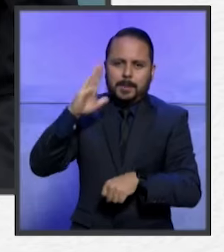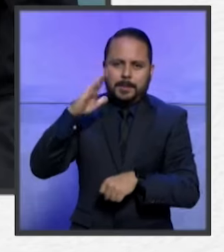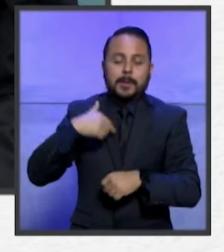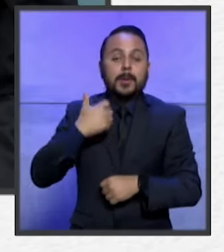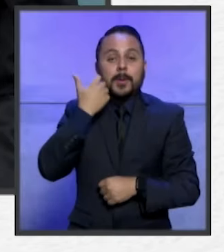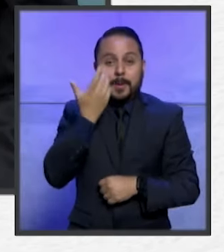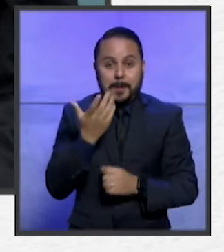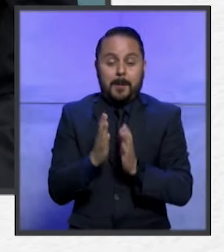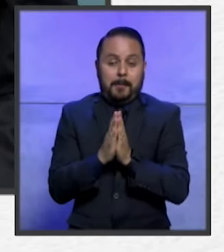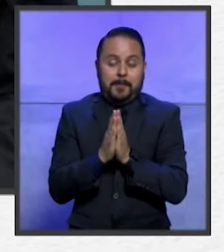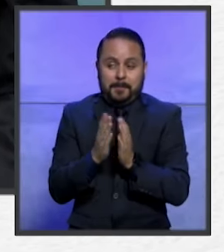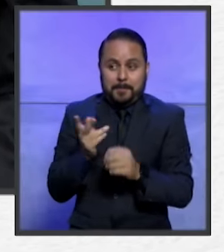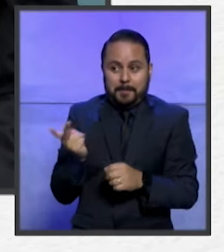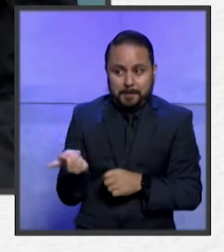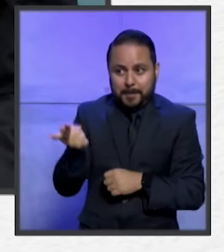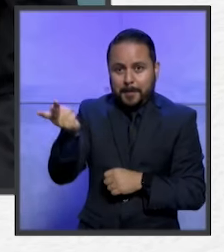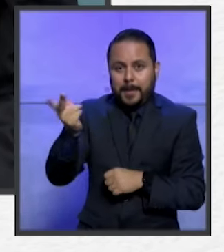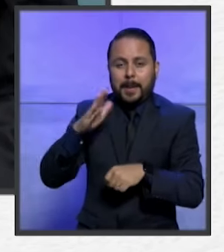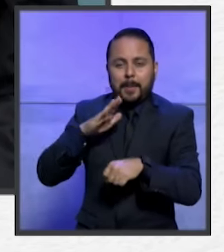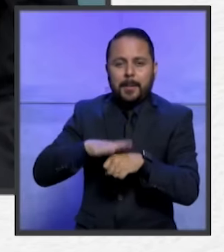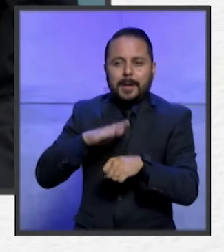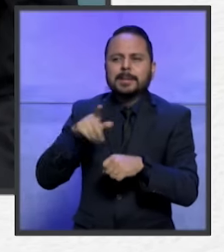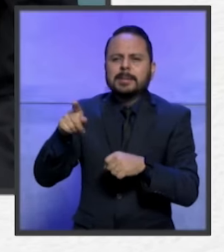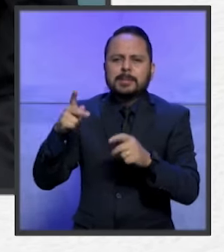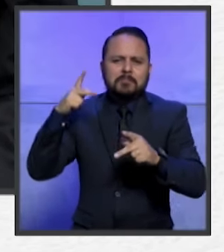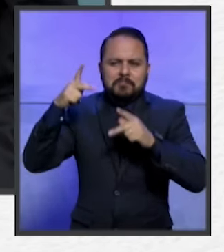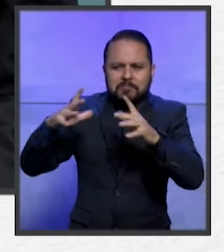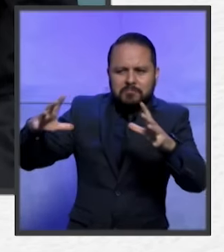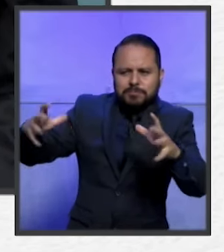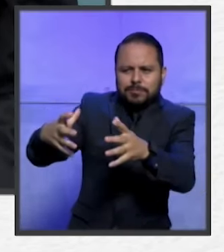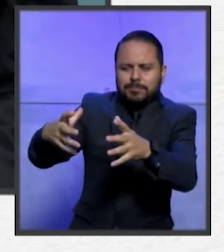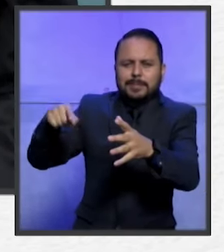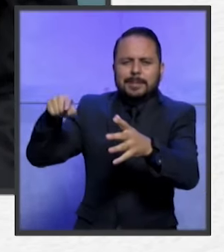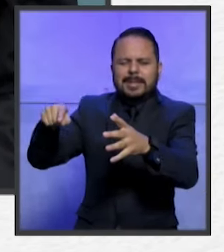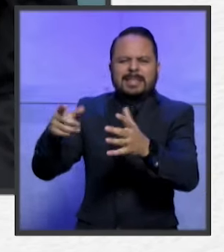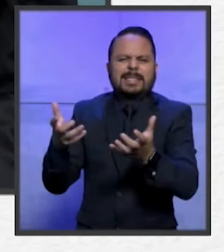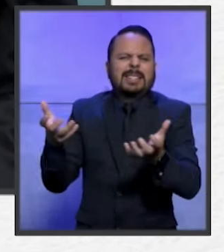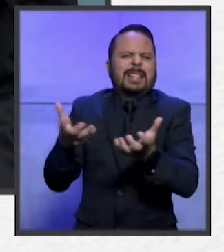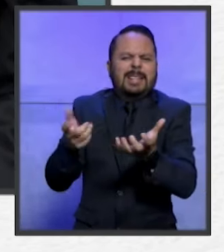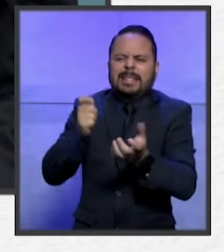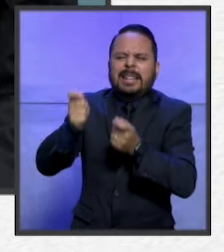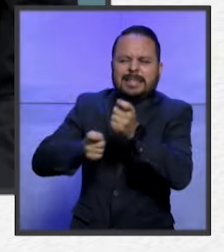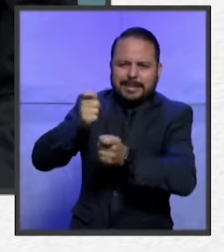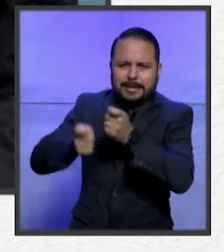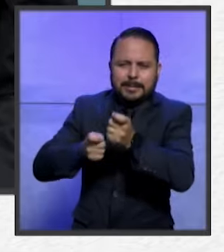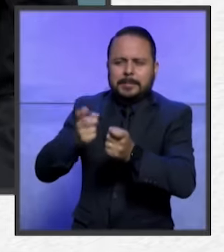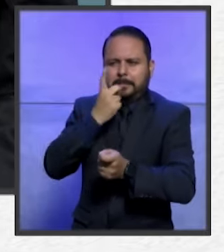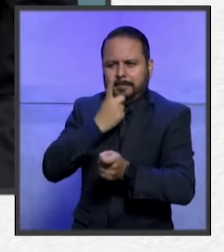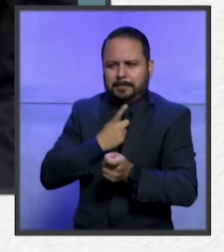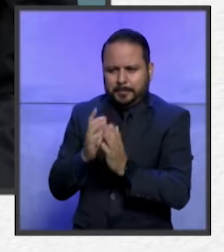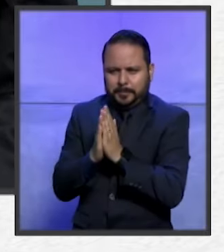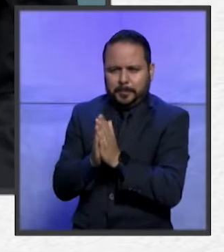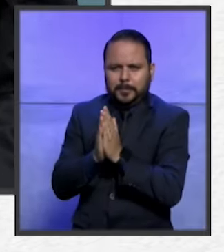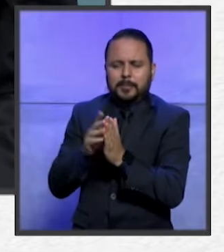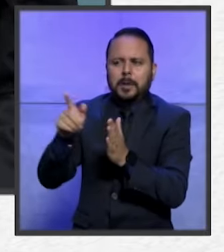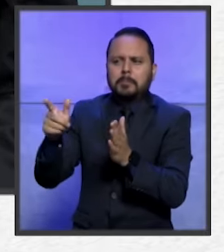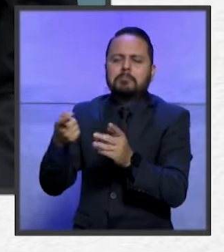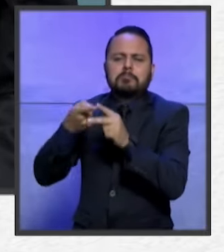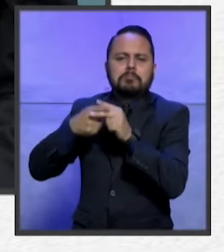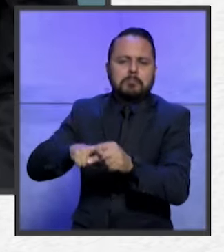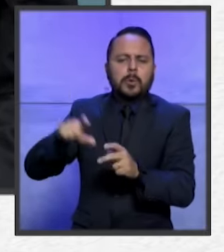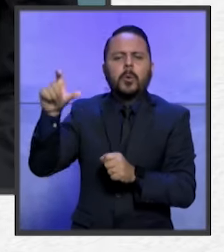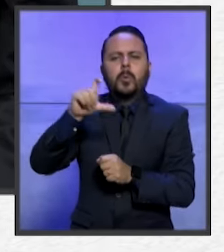ahora Permíteme por favor conocer a la visitaduría sabemos eh Qué es Y qué hace pero queremos que tú no los digas desde cuándo